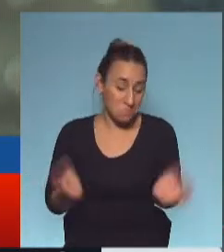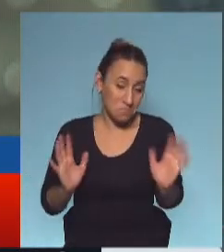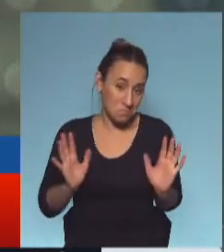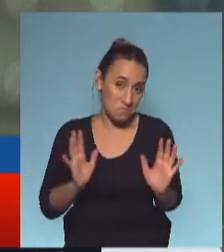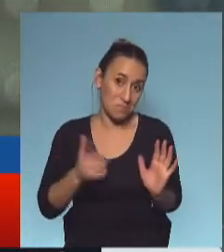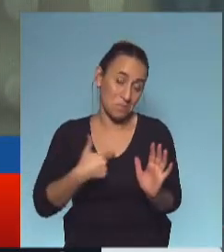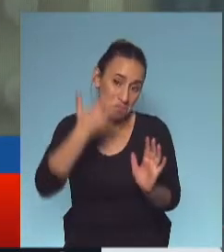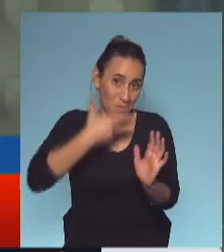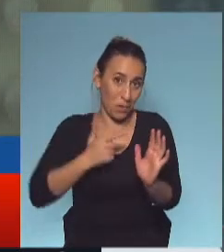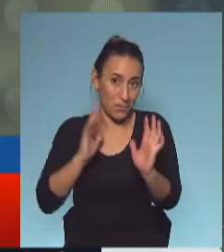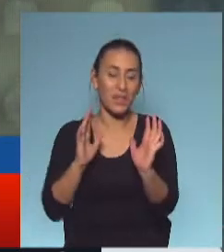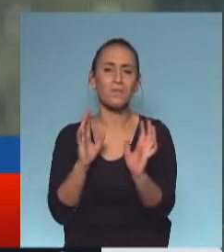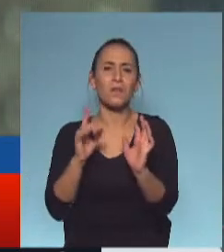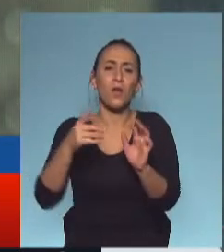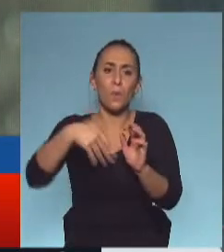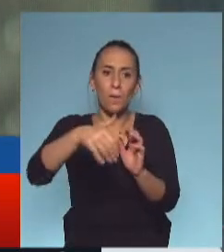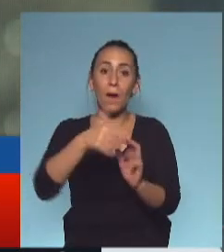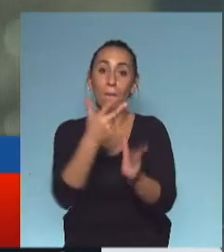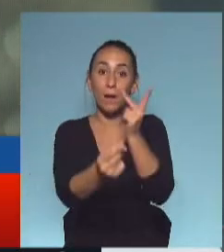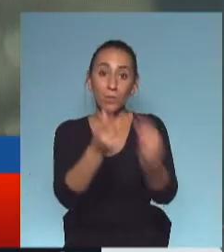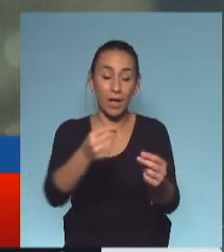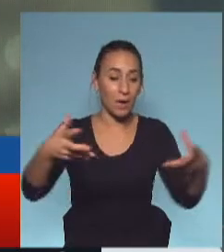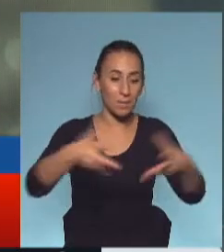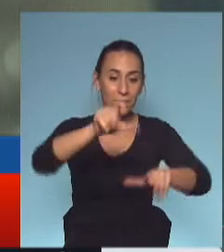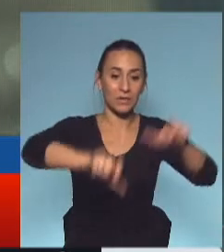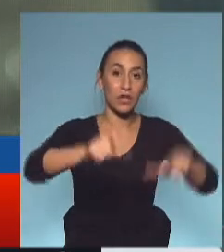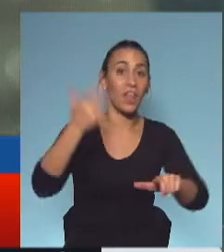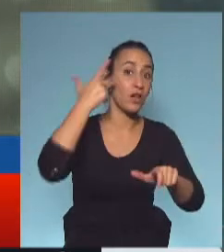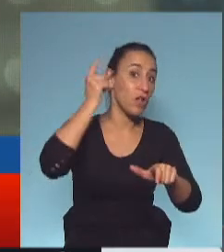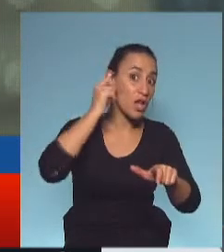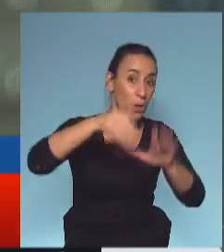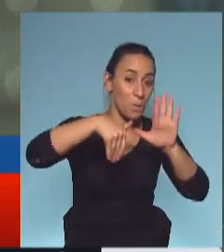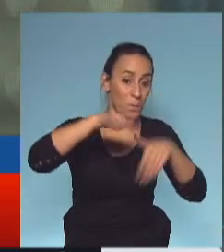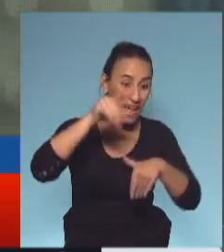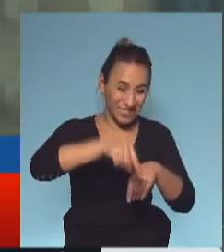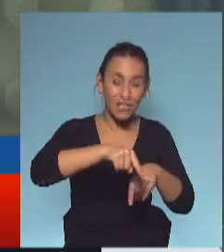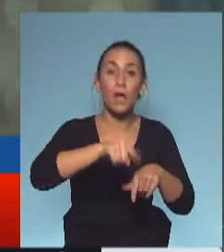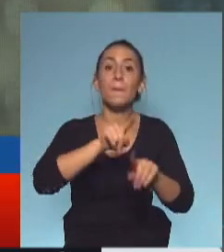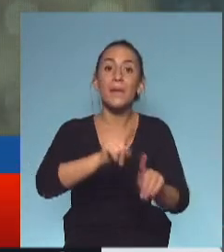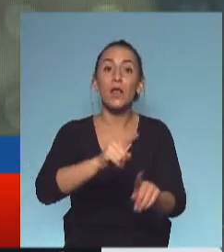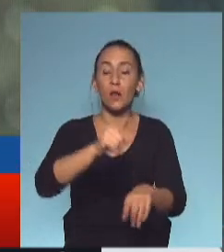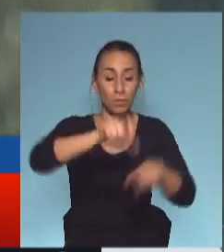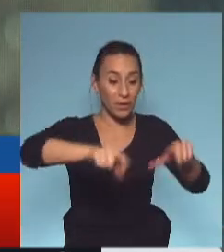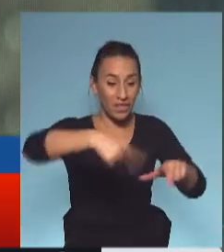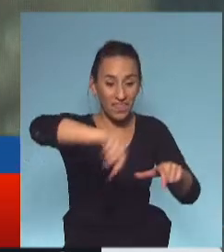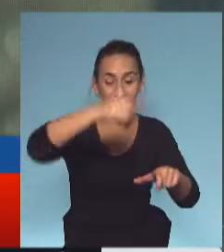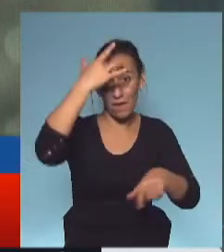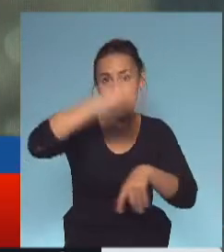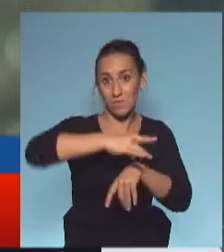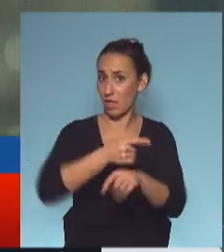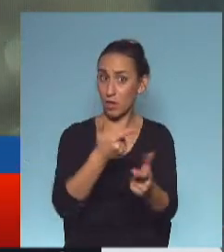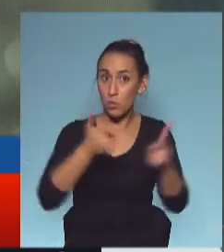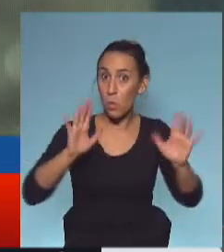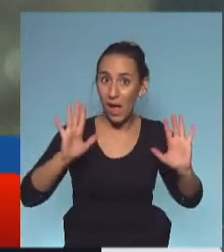¿cuándo podrían estar vacunando mayores de 18 años sin enfermedades? Es decir, la mayoría de nosotros, sin ser grupo de